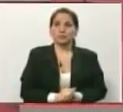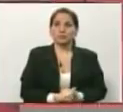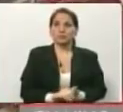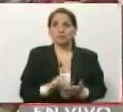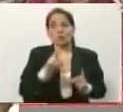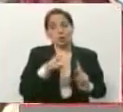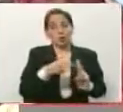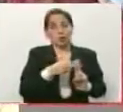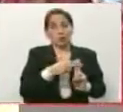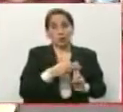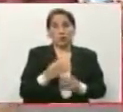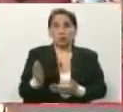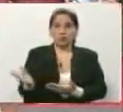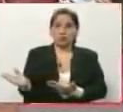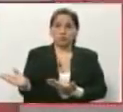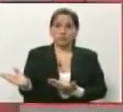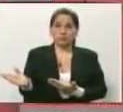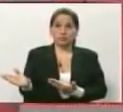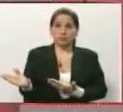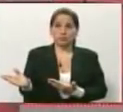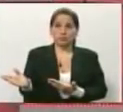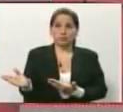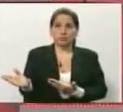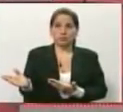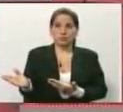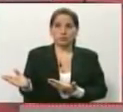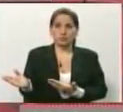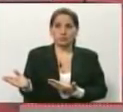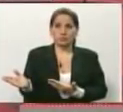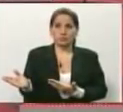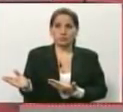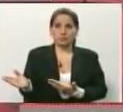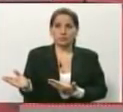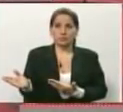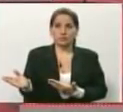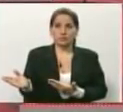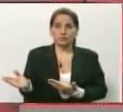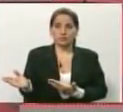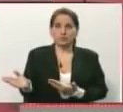Numeral Trump. Recuerden que es knock.